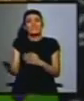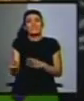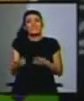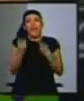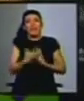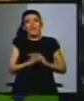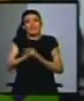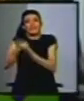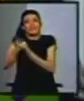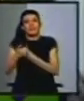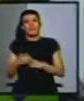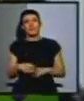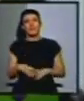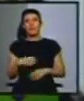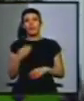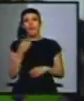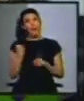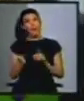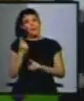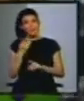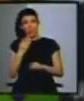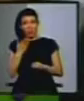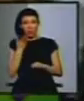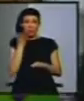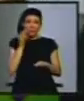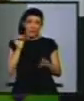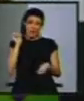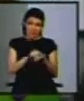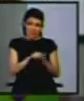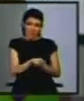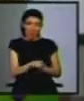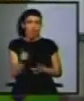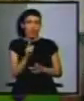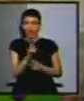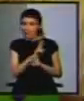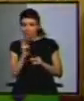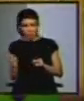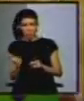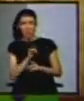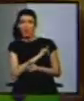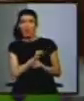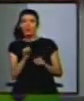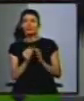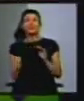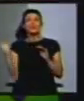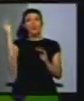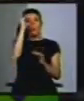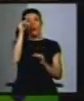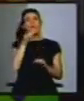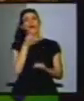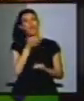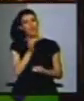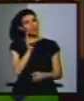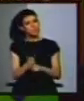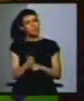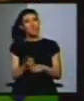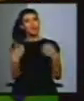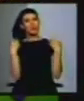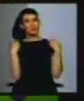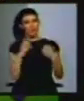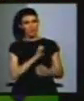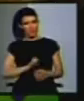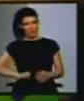tuvieron eco en primera instancia, ni tampoco en la Corte de Apelaciones de Concepción, la Suprema dictaminó la responsabilidad del Estado, obligándolo a